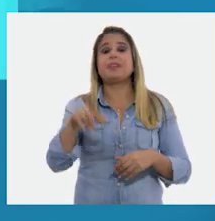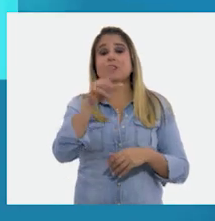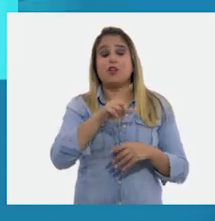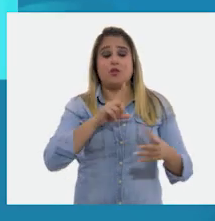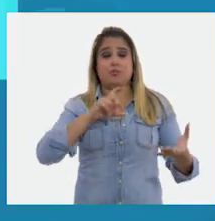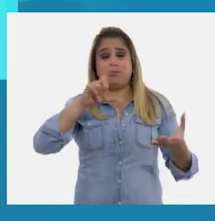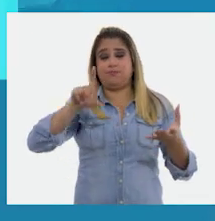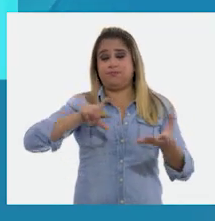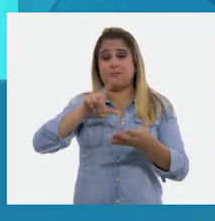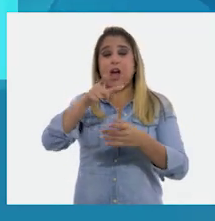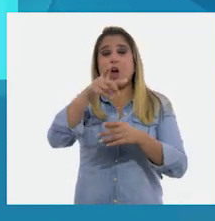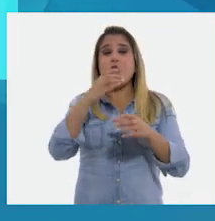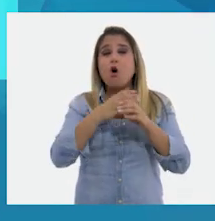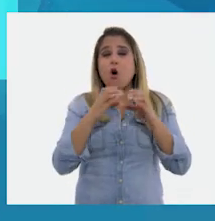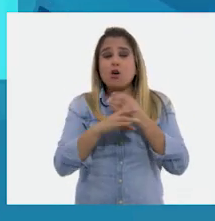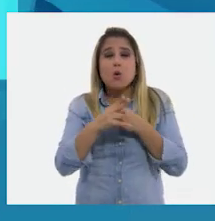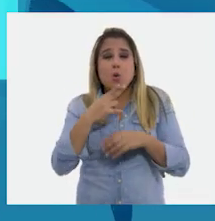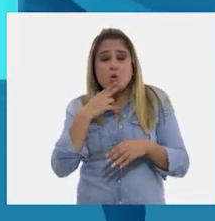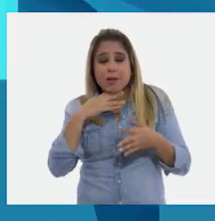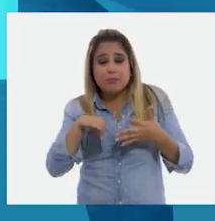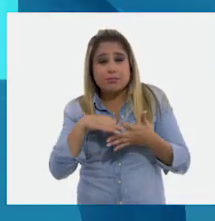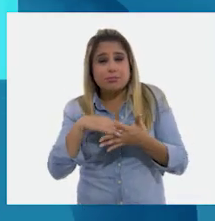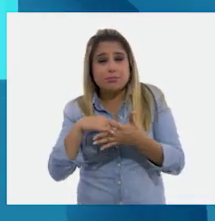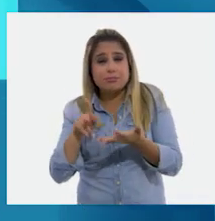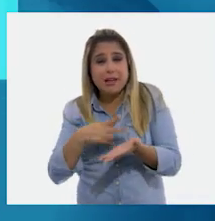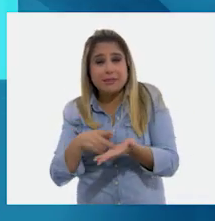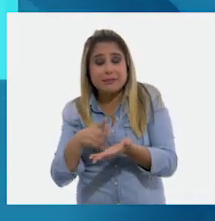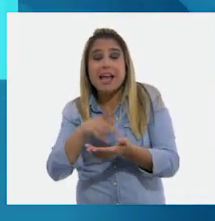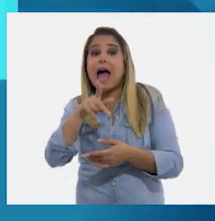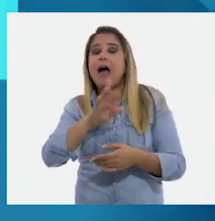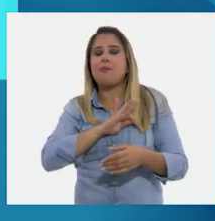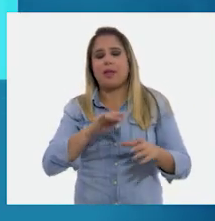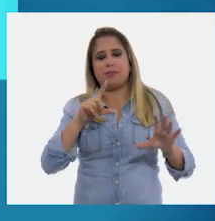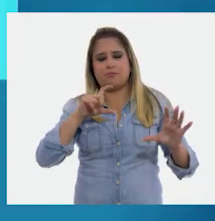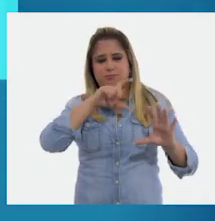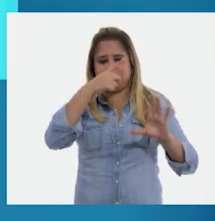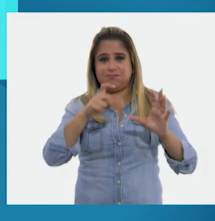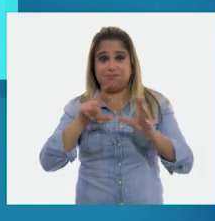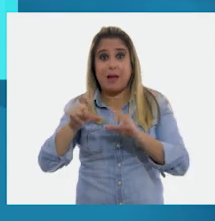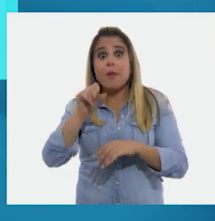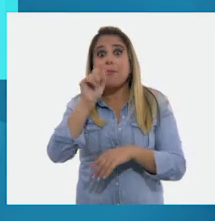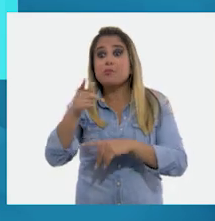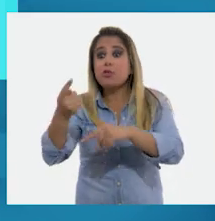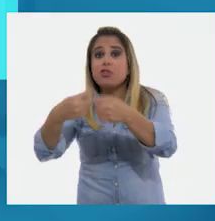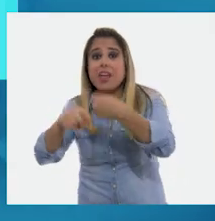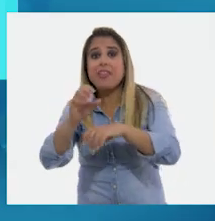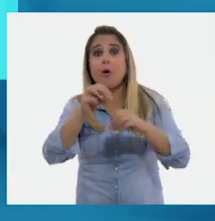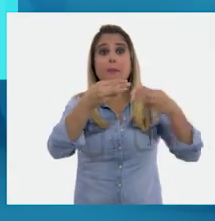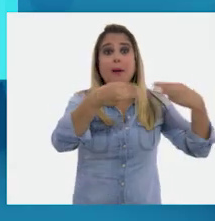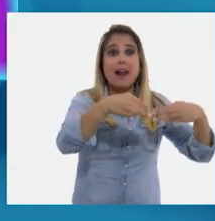Desinfecta las superficies y los objetos que más utilizas. También las cosas que compres en la tienda o el supermercado.